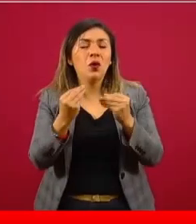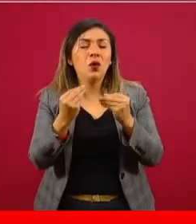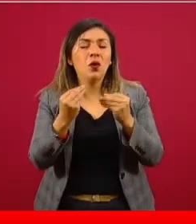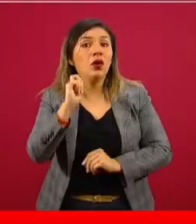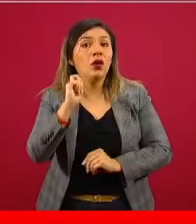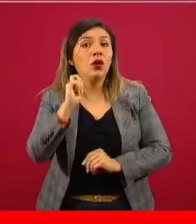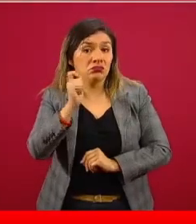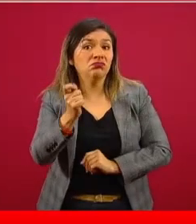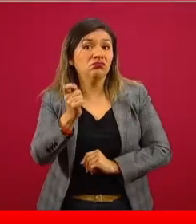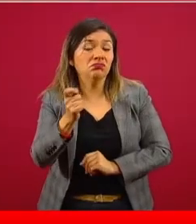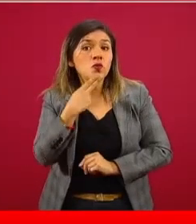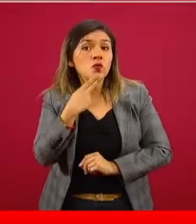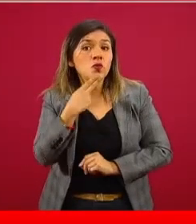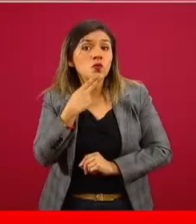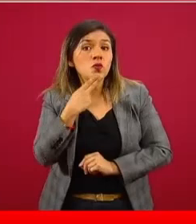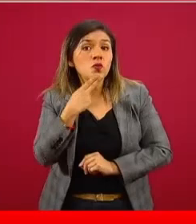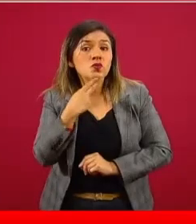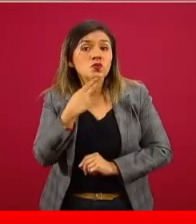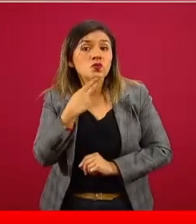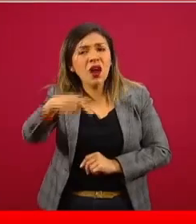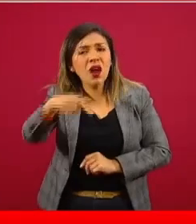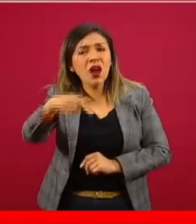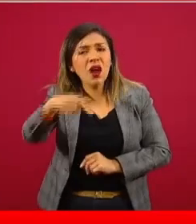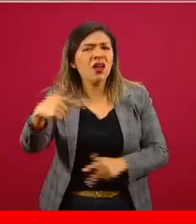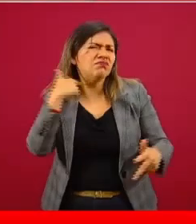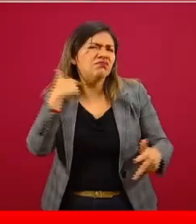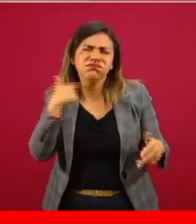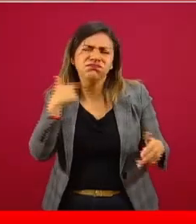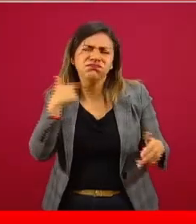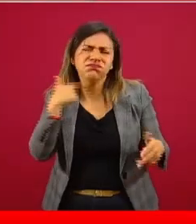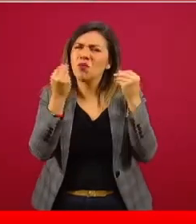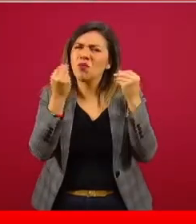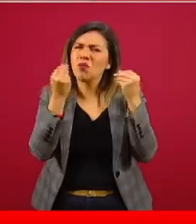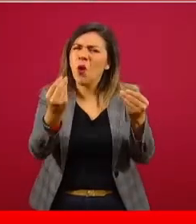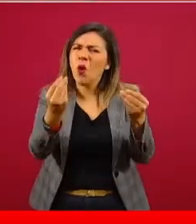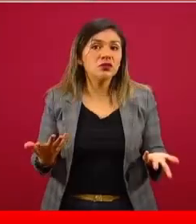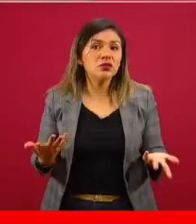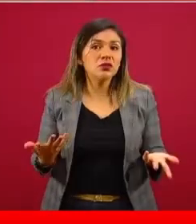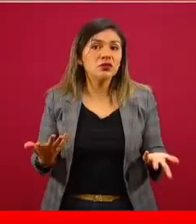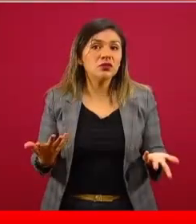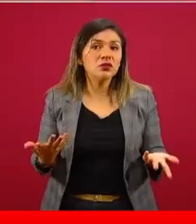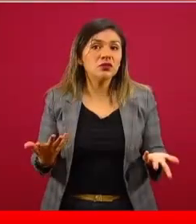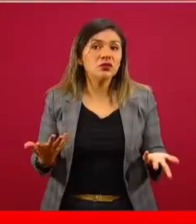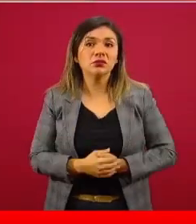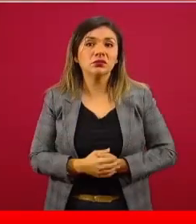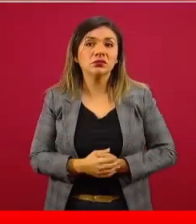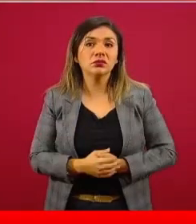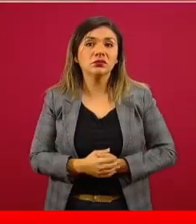se usaron para asesinar a personas.